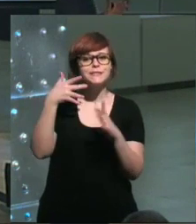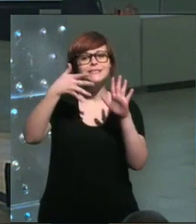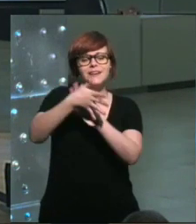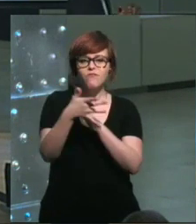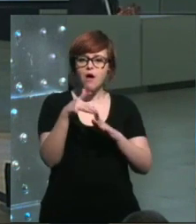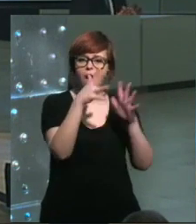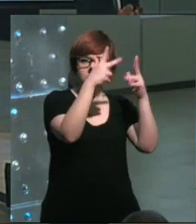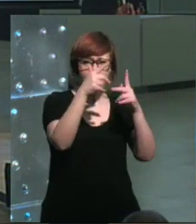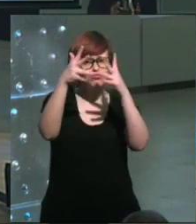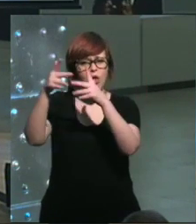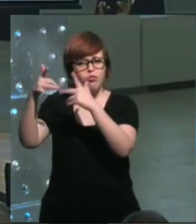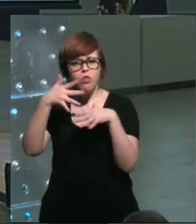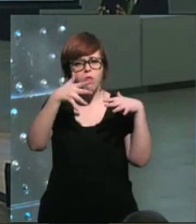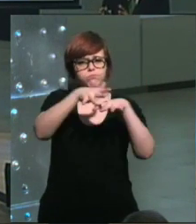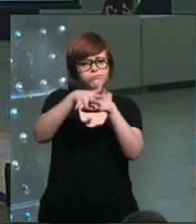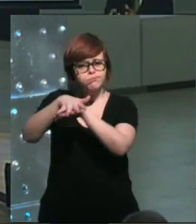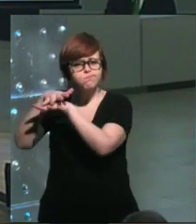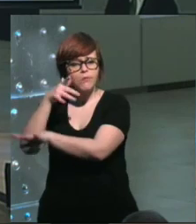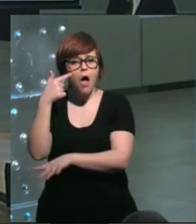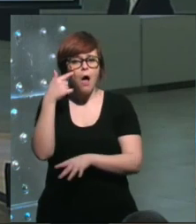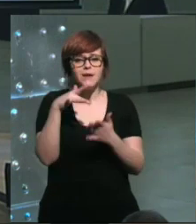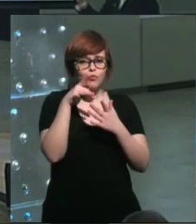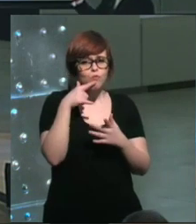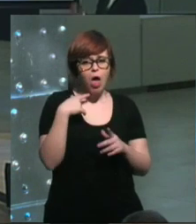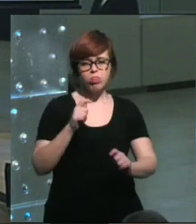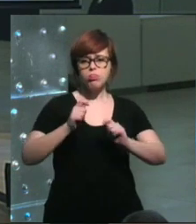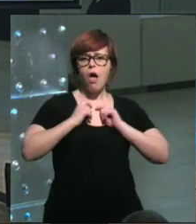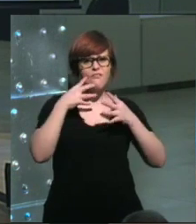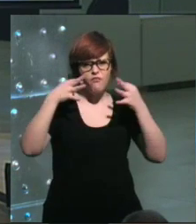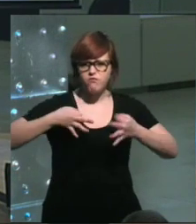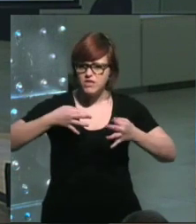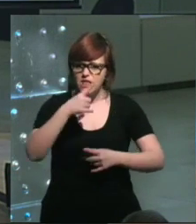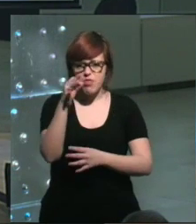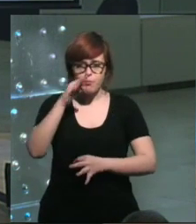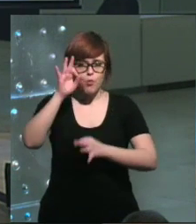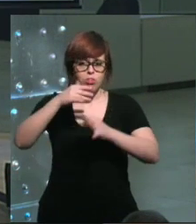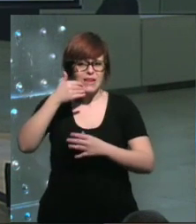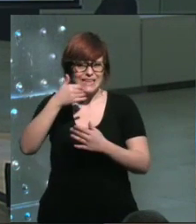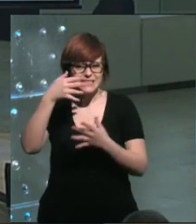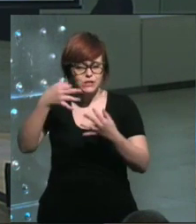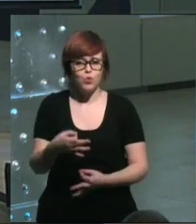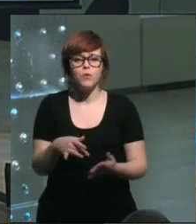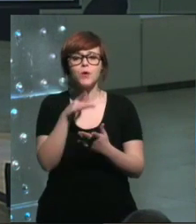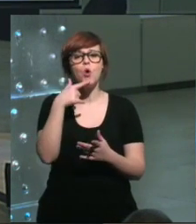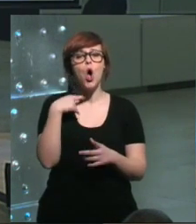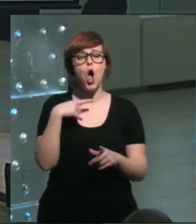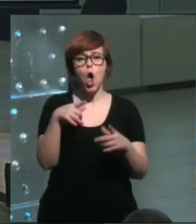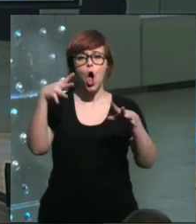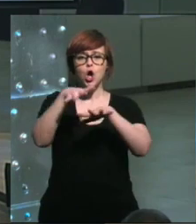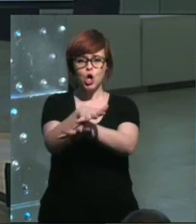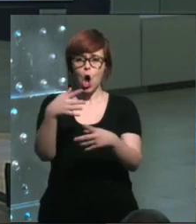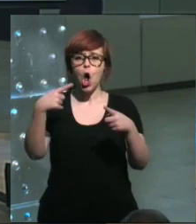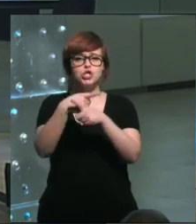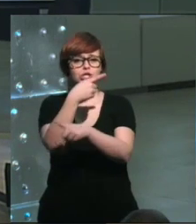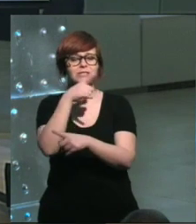te permiten con un alto grado de fiabilidad tomar una decisión. Os doy un ejemplo. La metodología cross-selling aplicada a los votos.